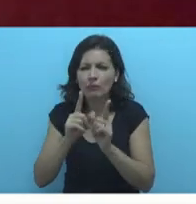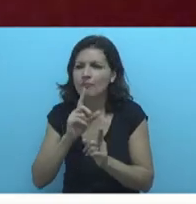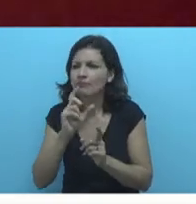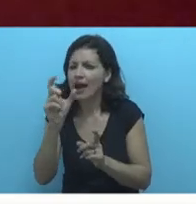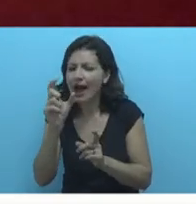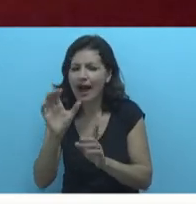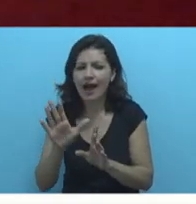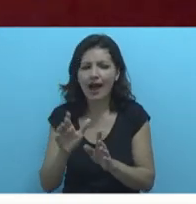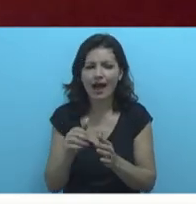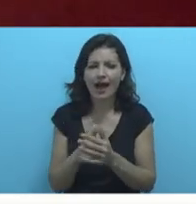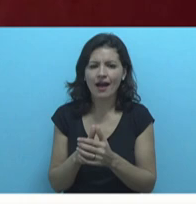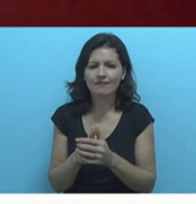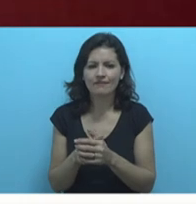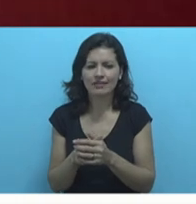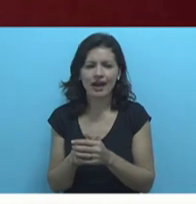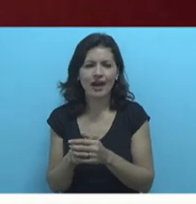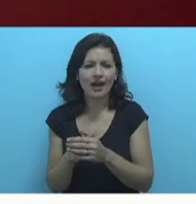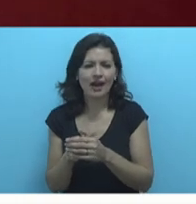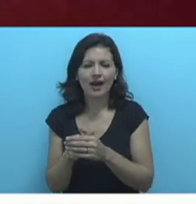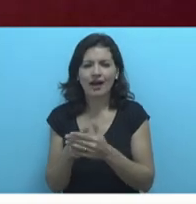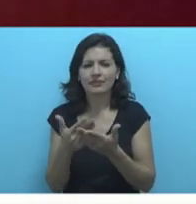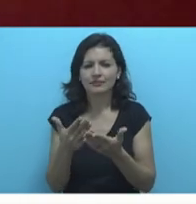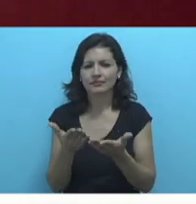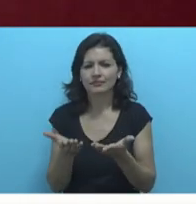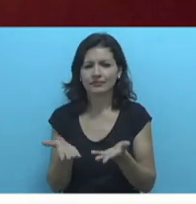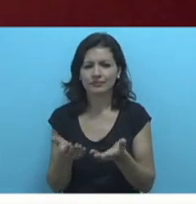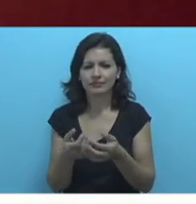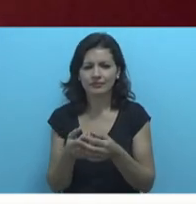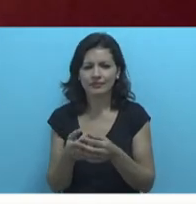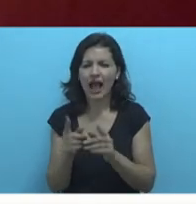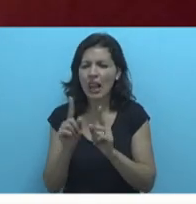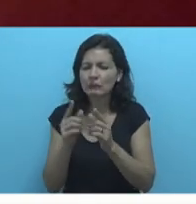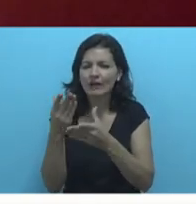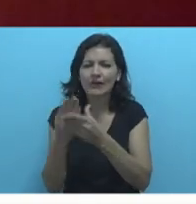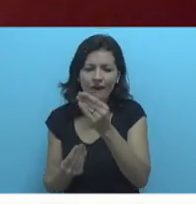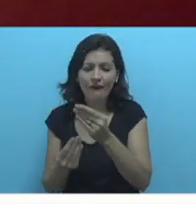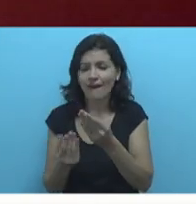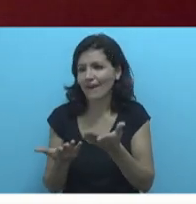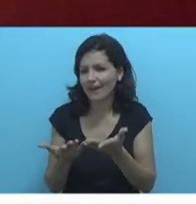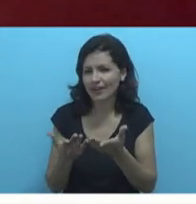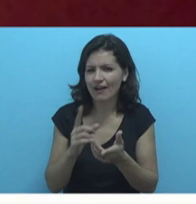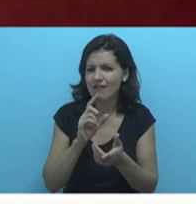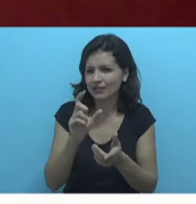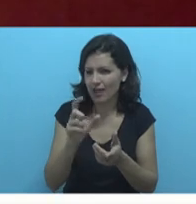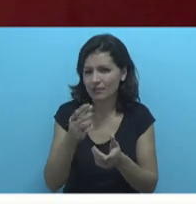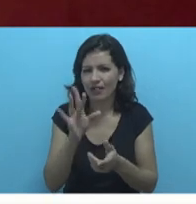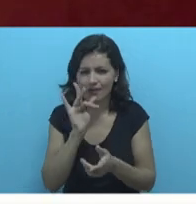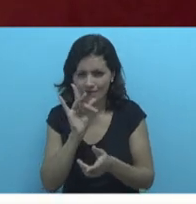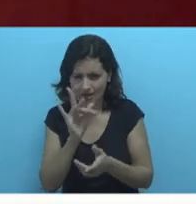los mejor intencionados que quieren hacer bien las cosas cometen errores porque son conceptos que no son fáciles.